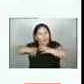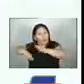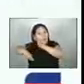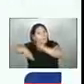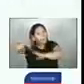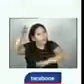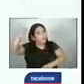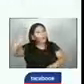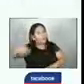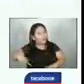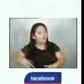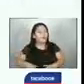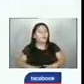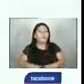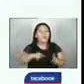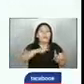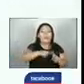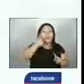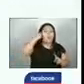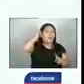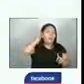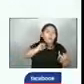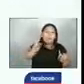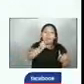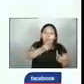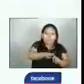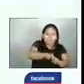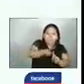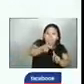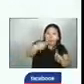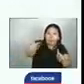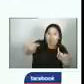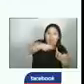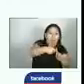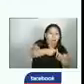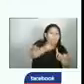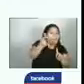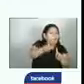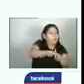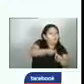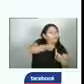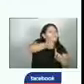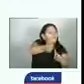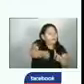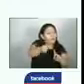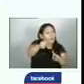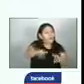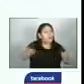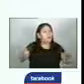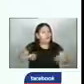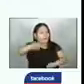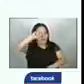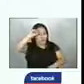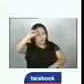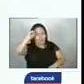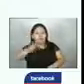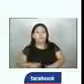cobraban más caro. El cantante no devolvió el dinero que le pagaron por la presentación que no realizó.